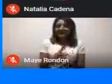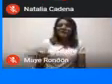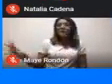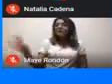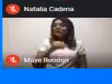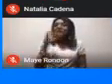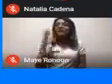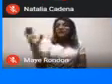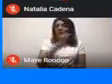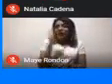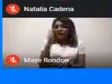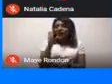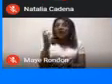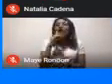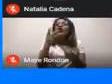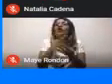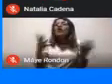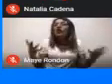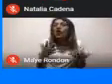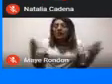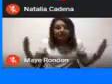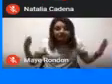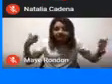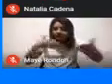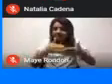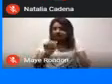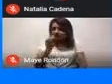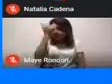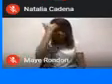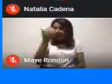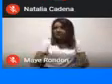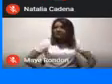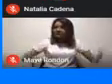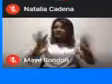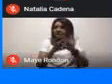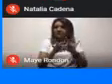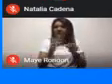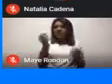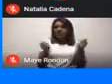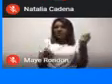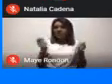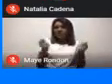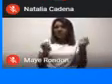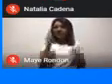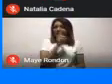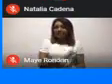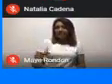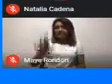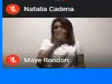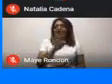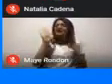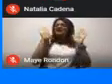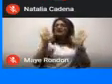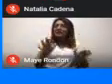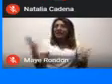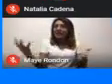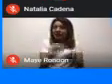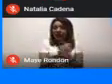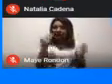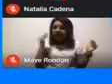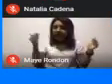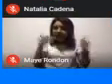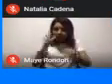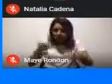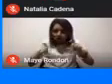Colombia, y lo encontramos como un sector importante de nuestra economía nacional, un sector que tiene de verdad